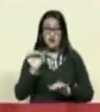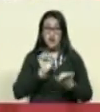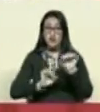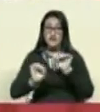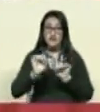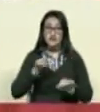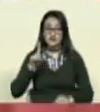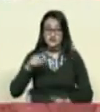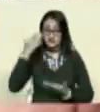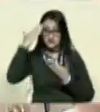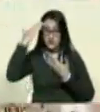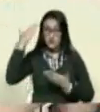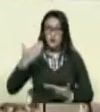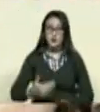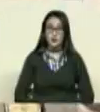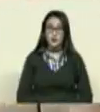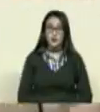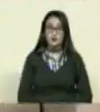Defensa.